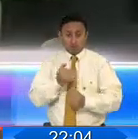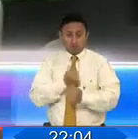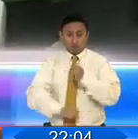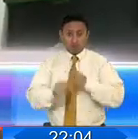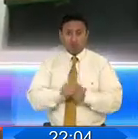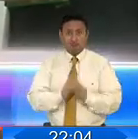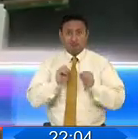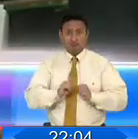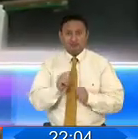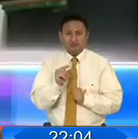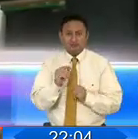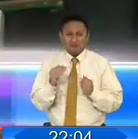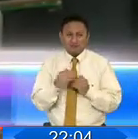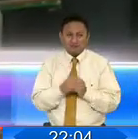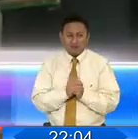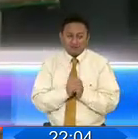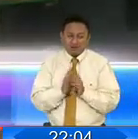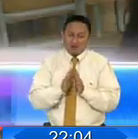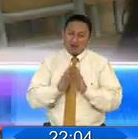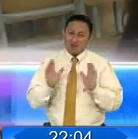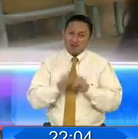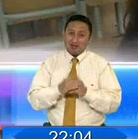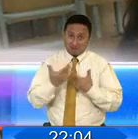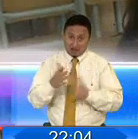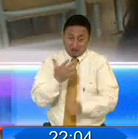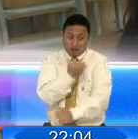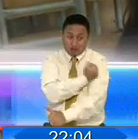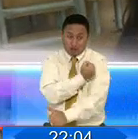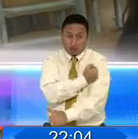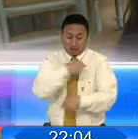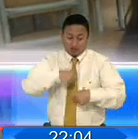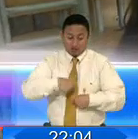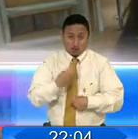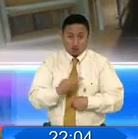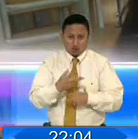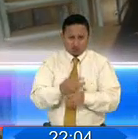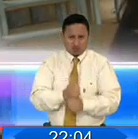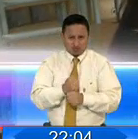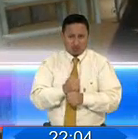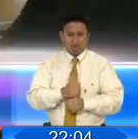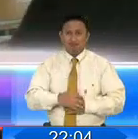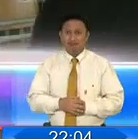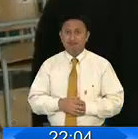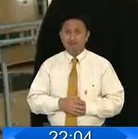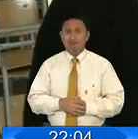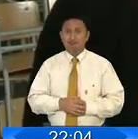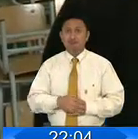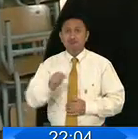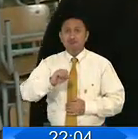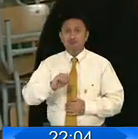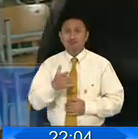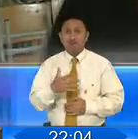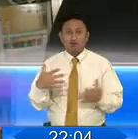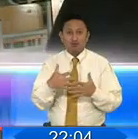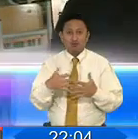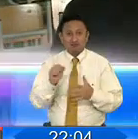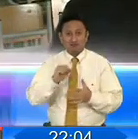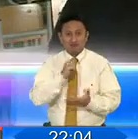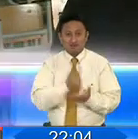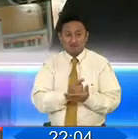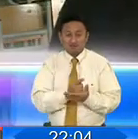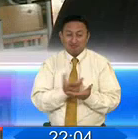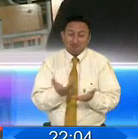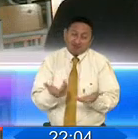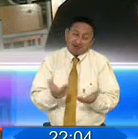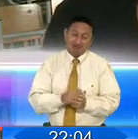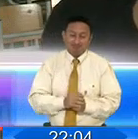encontraba un poco nerviosa, pero confiada que al ser inmunizada van a estar más protegidos. Sigo nerviosa, la verdad, pero bueno, en parte